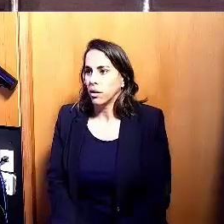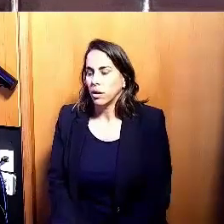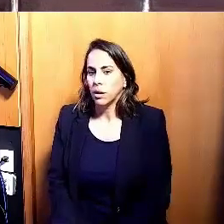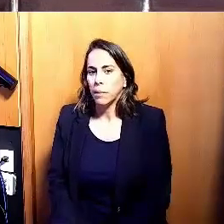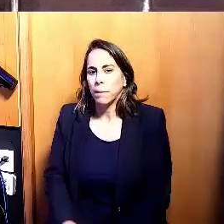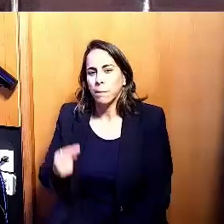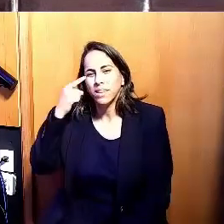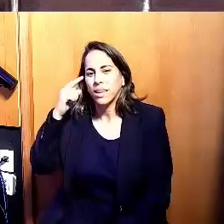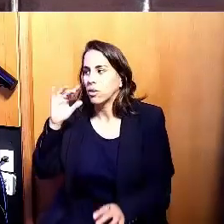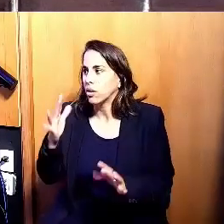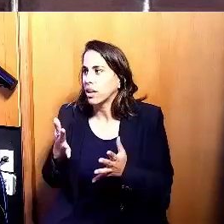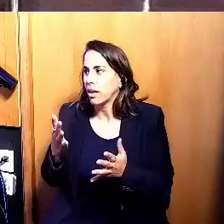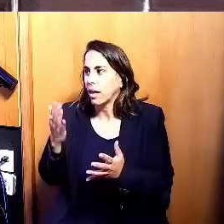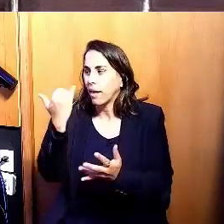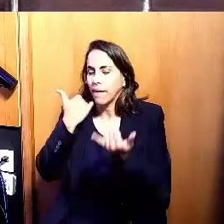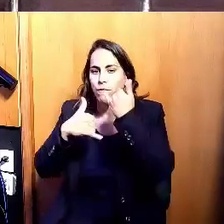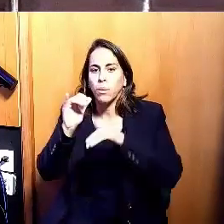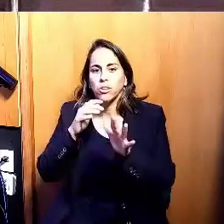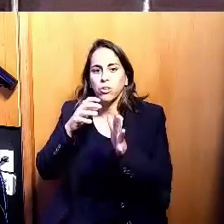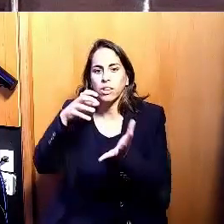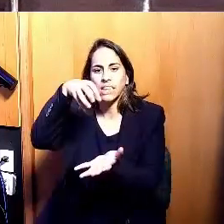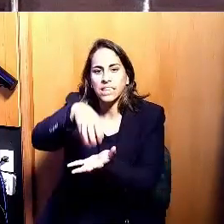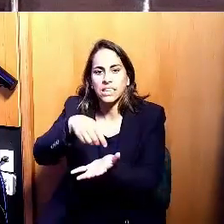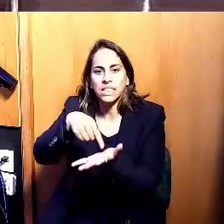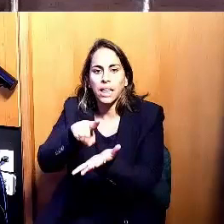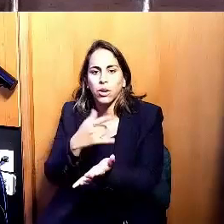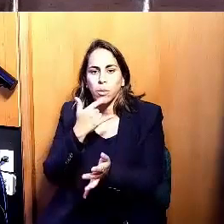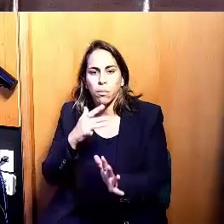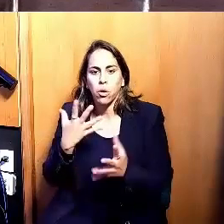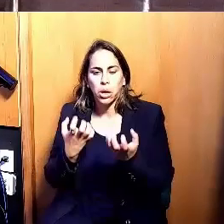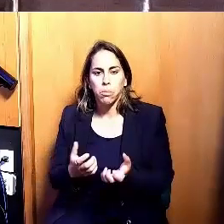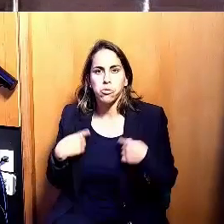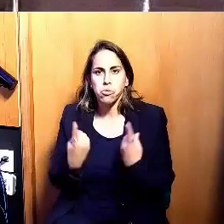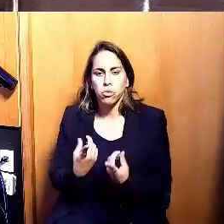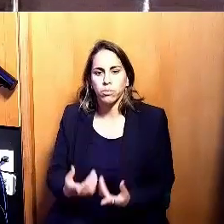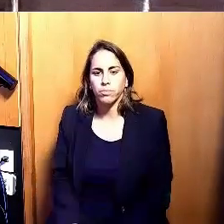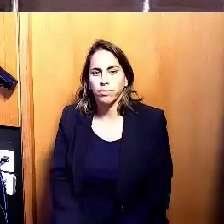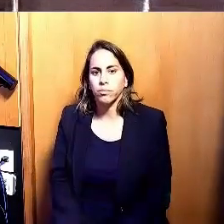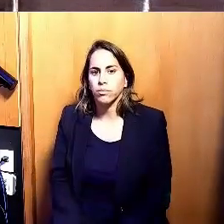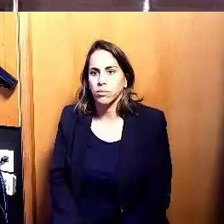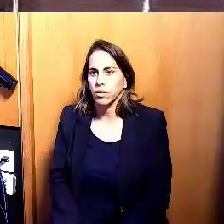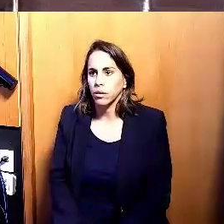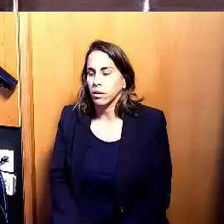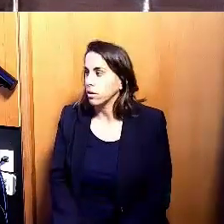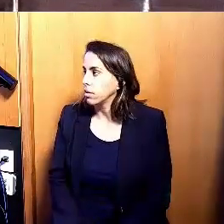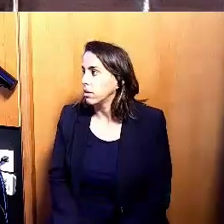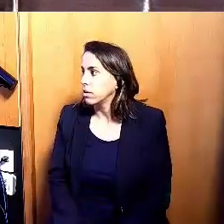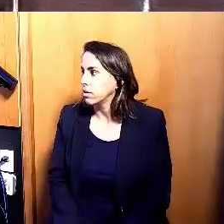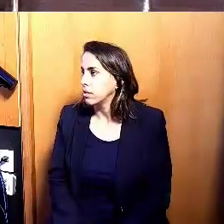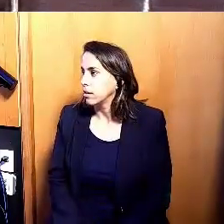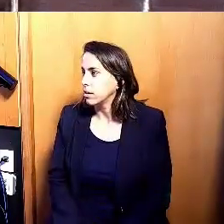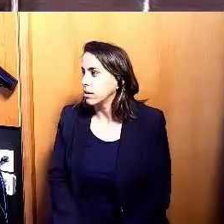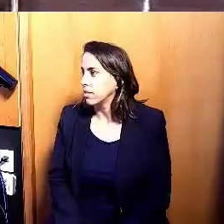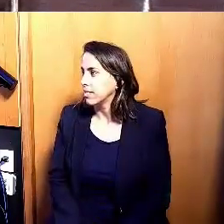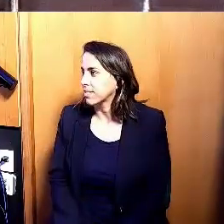Pensando en información de centro, por ejemplo, que queremos. Gracias. Sí. Bueno, en realidad eso ya está. Sí,